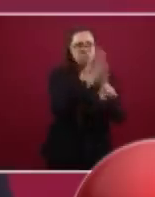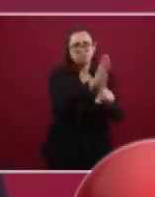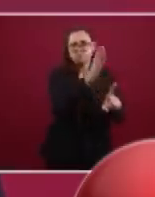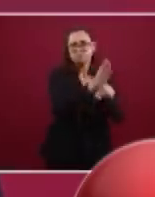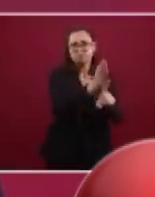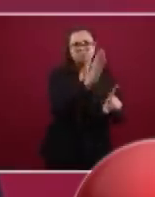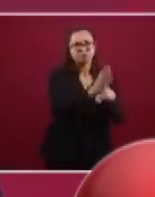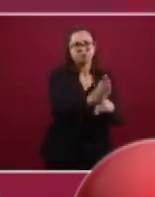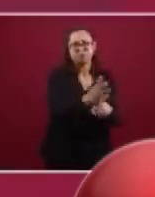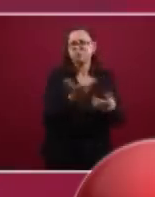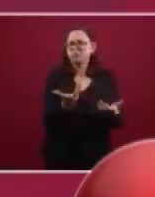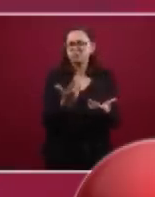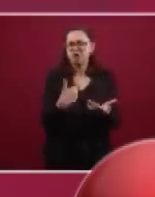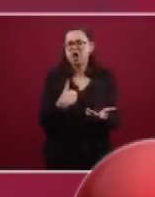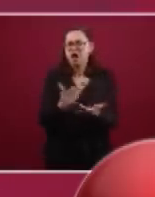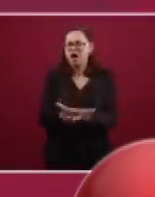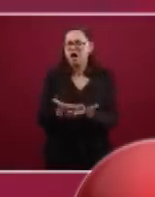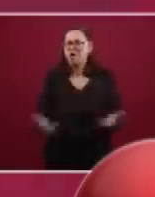Ahora es más horizontal